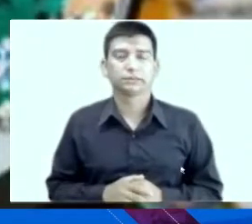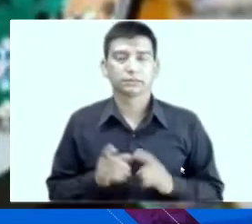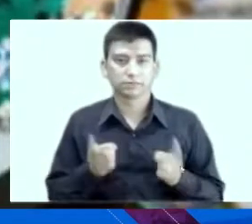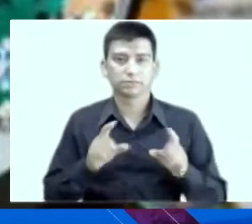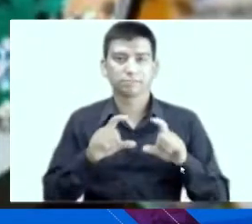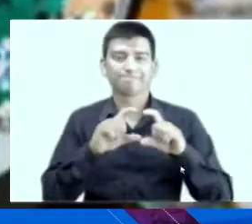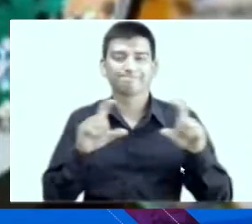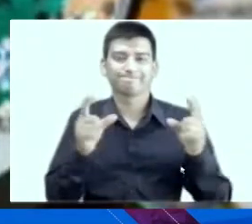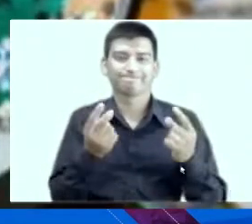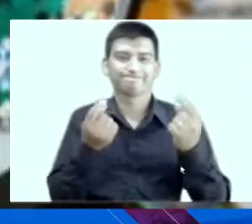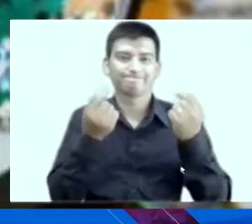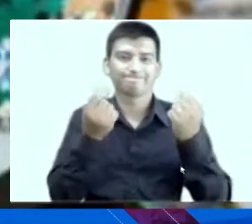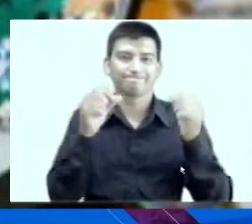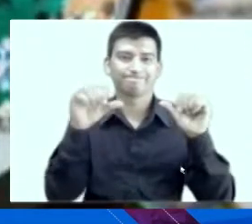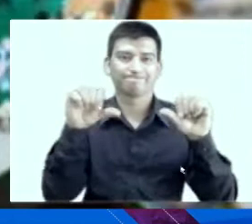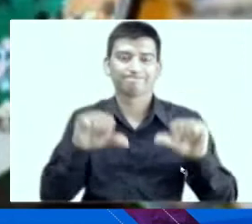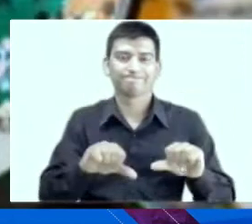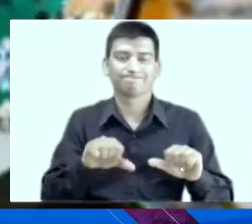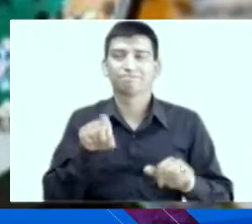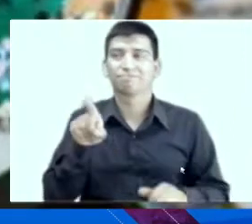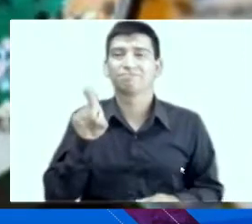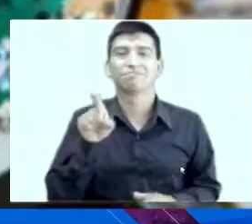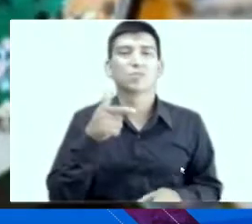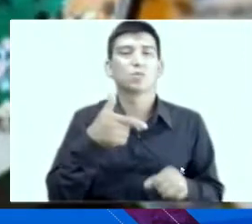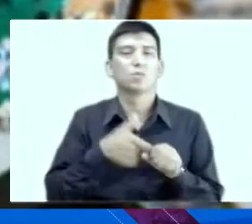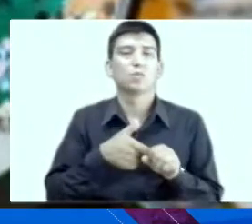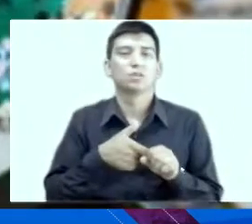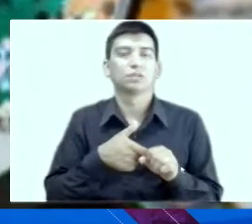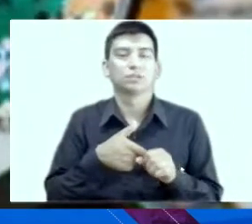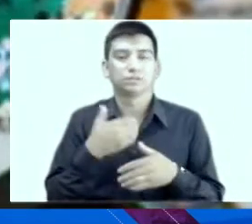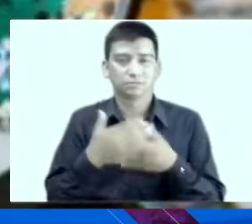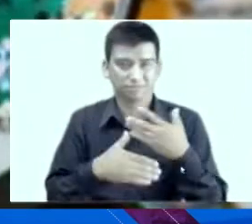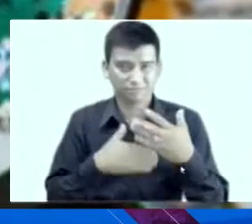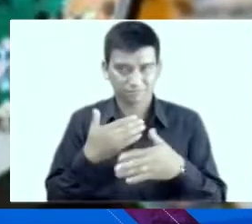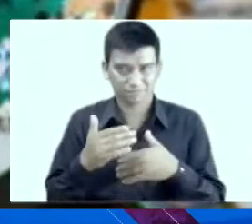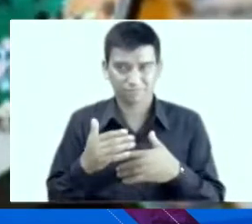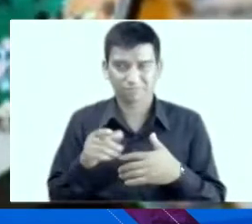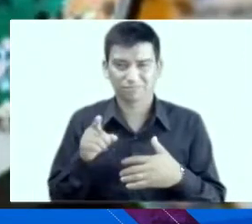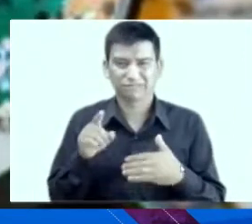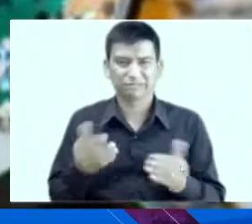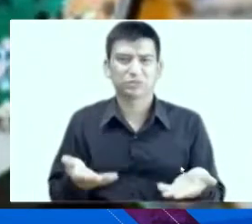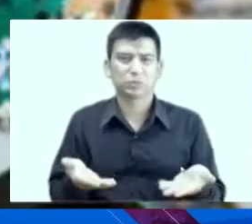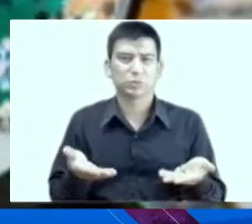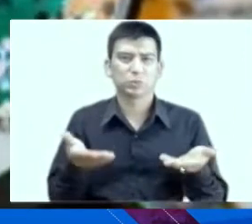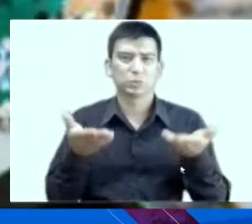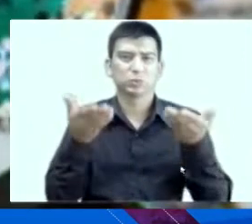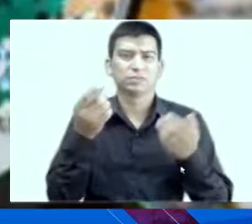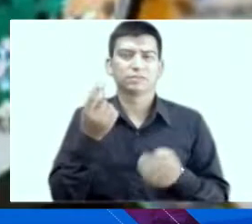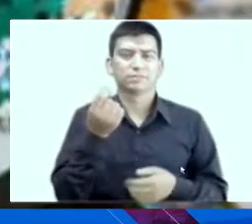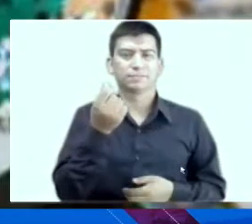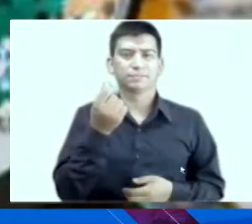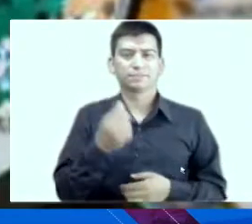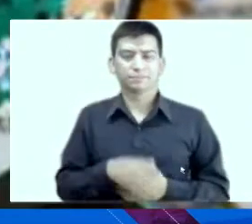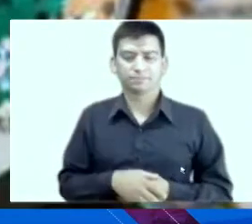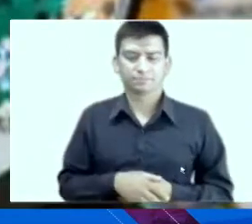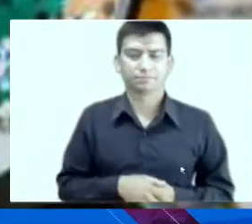el mercado del crudo, que ha venido experimentando un notable incremento. Según los indicadores del bono Brent, hay